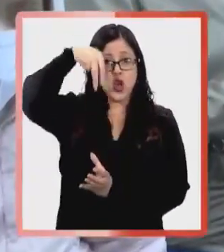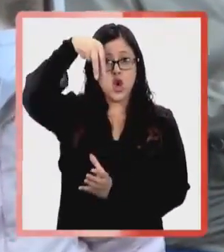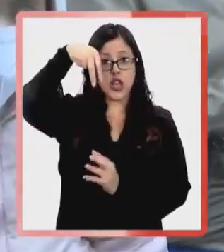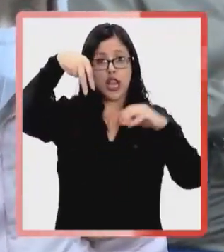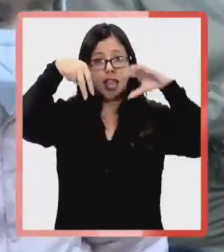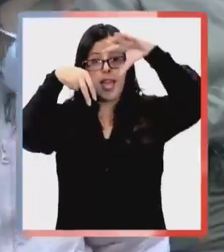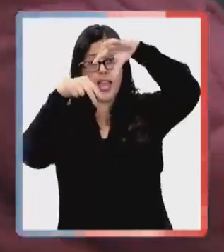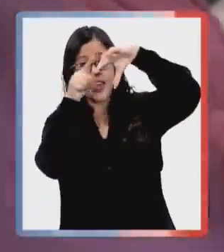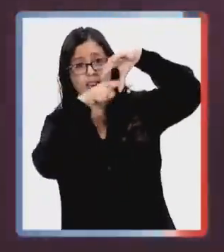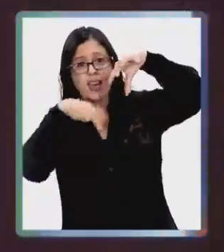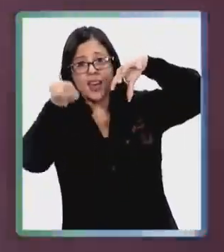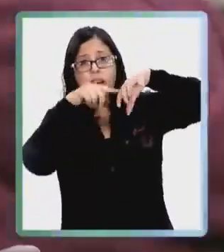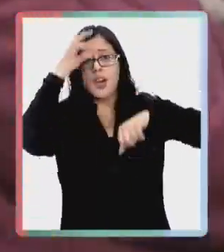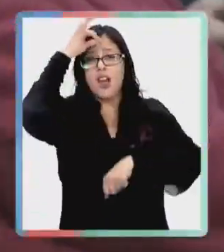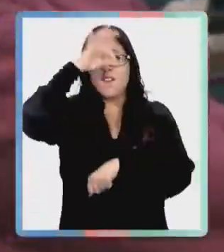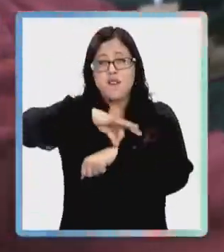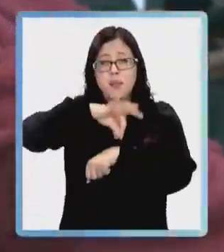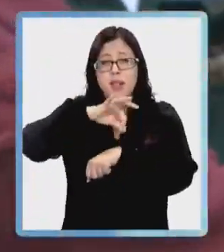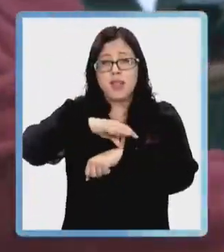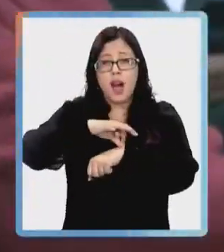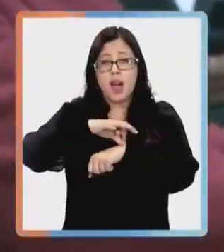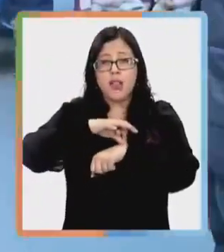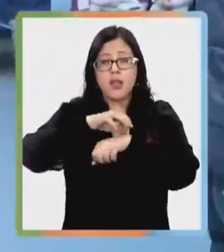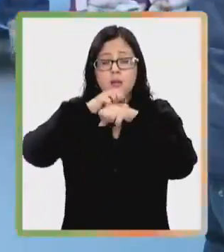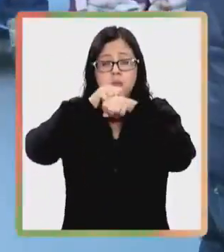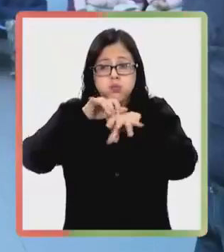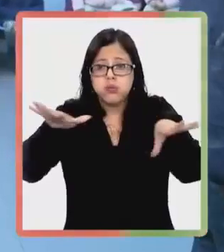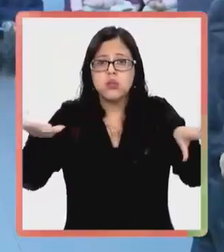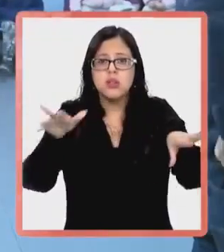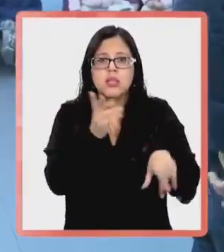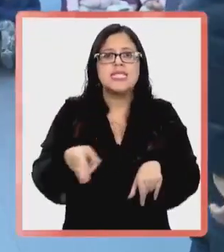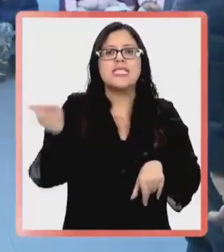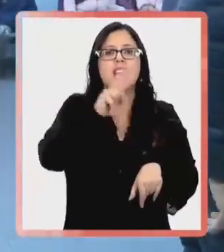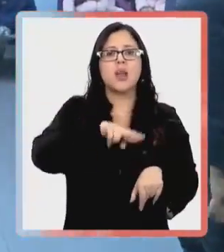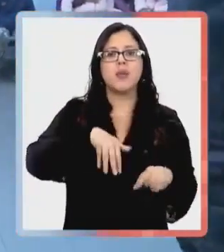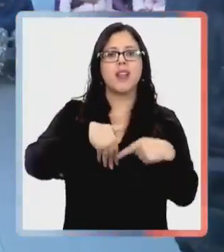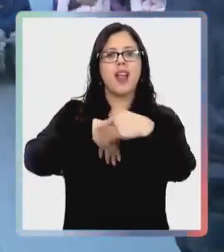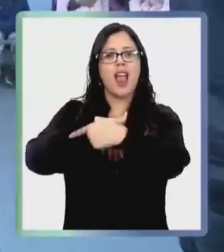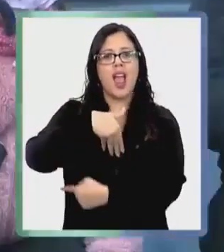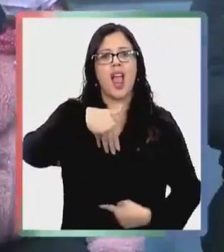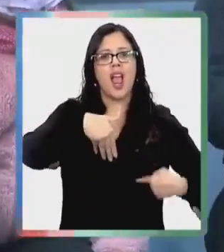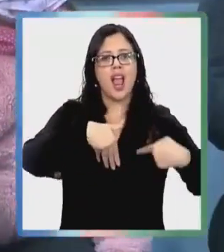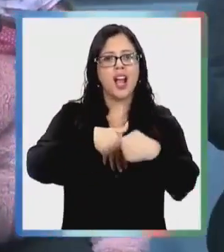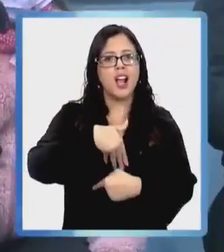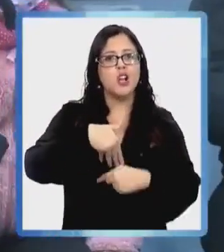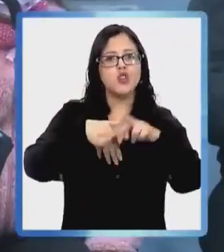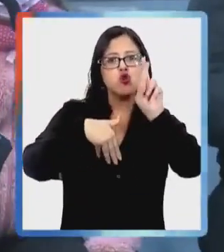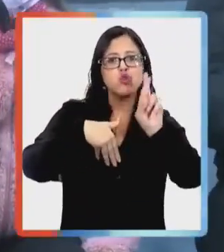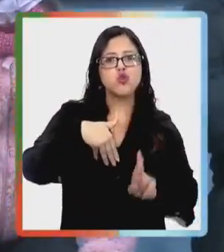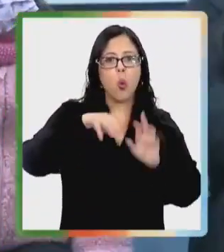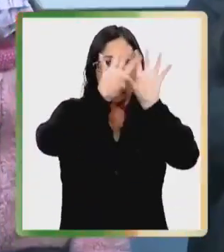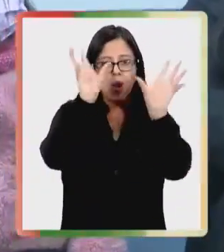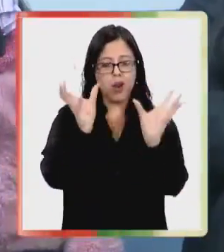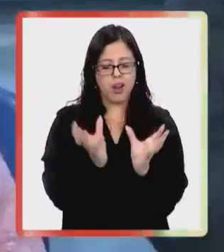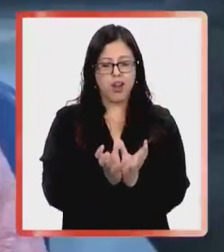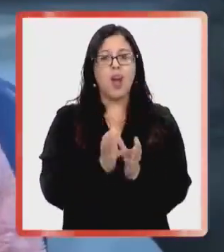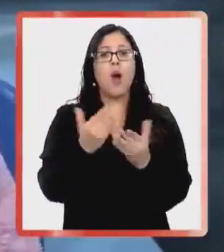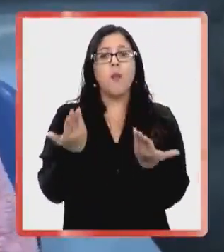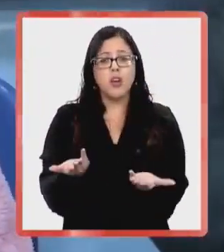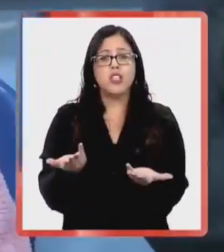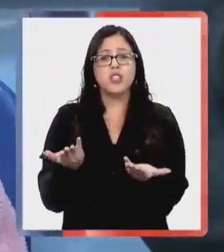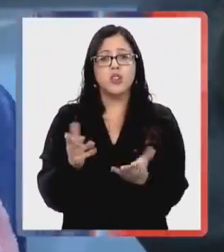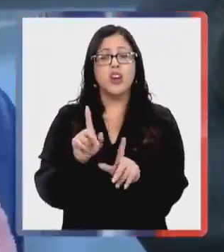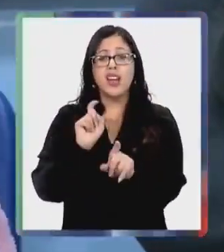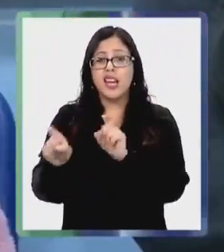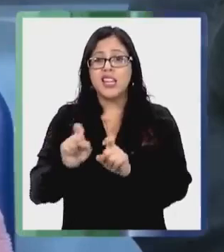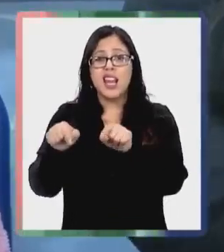allá, fenómenos de infecciones virales me refiero, se repiten en el hemisferio sur. Y es por eso que hubo críticas en contra